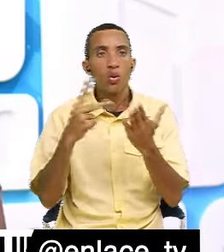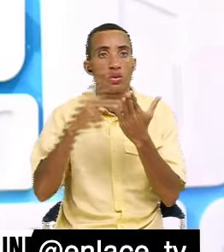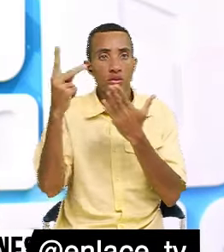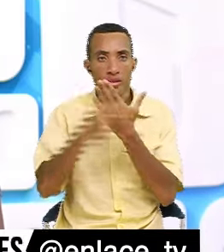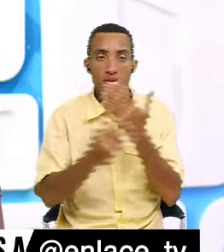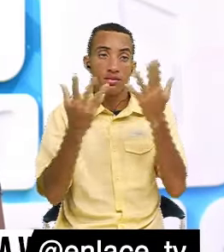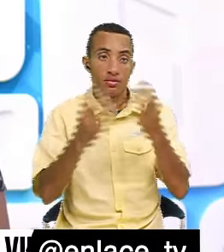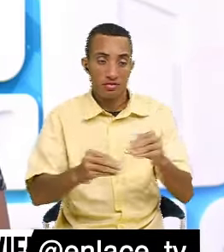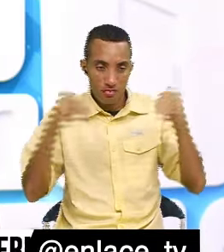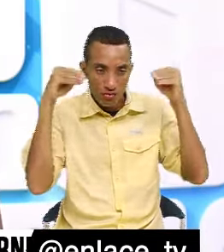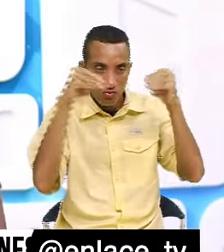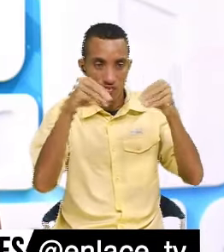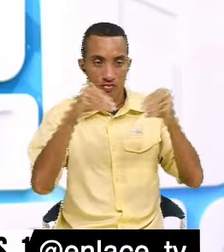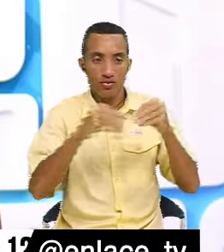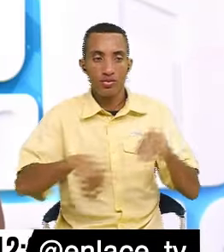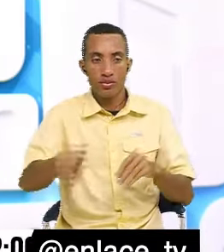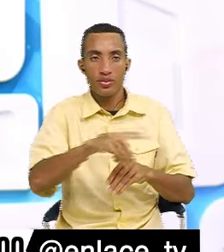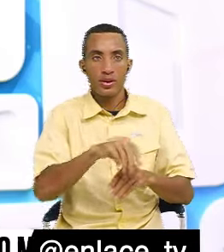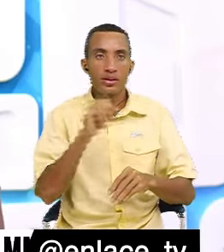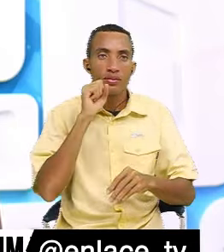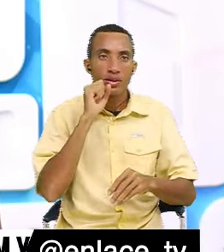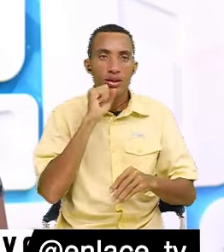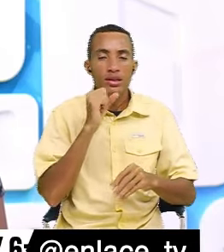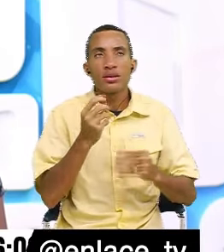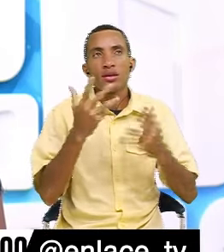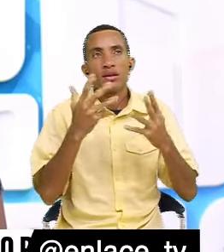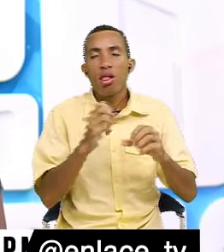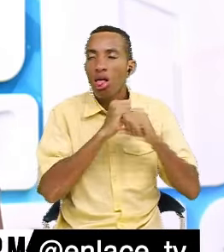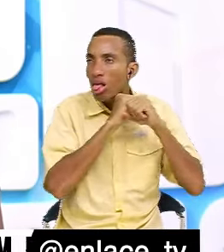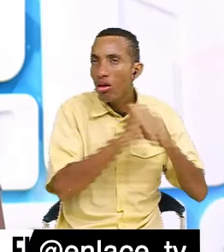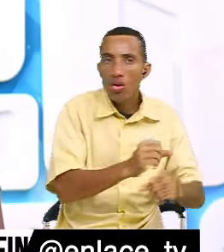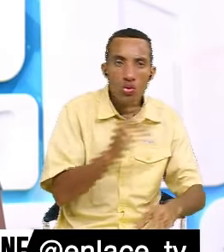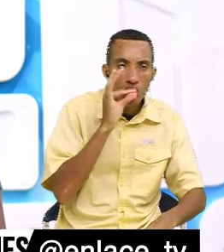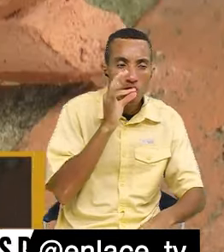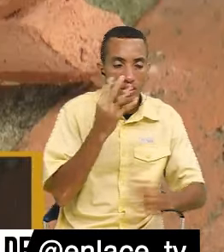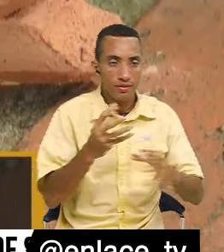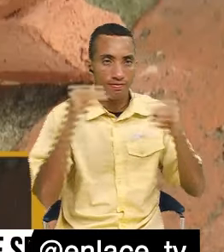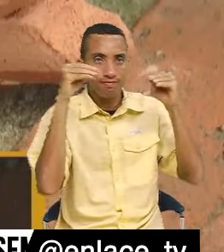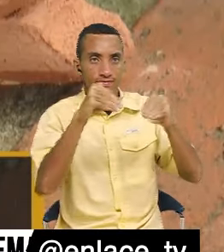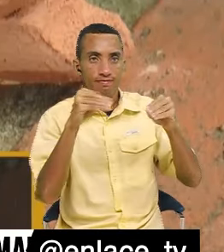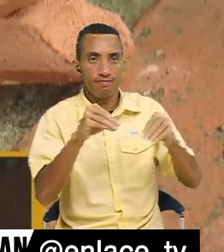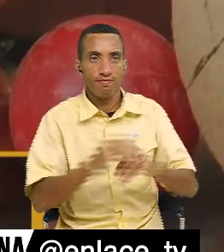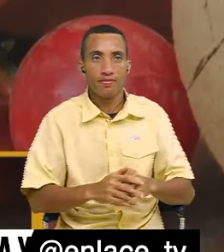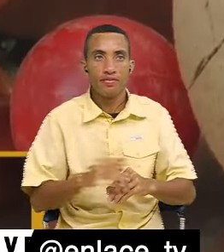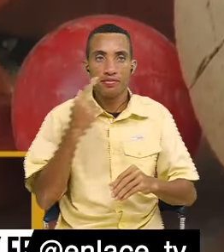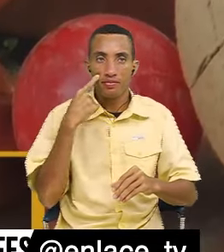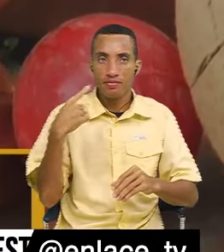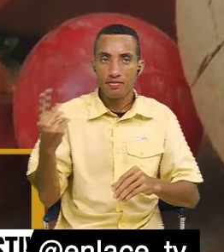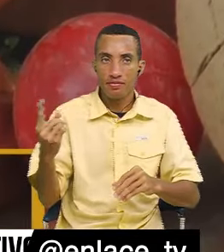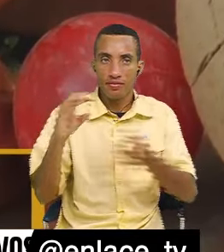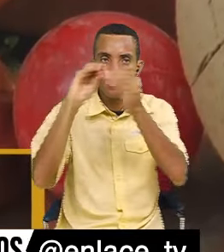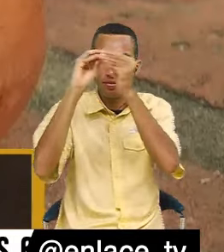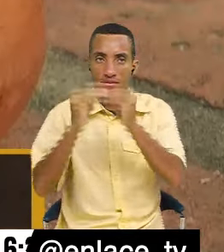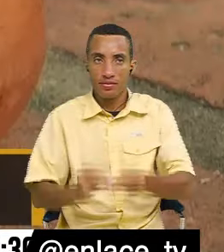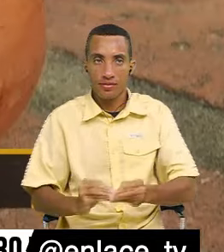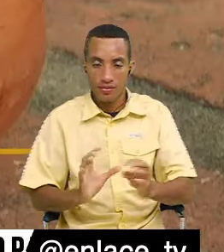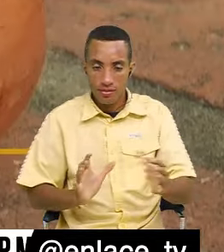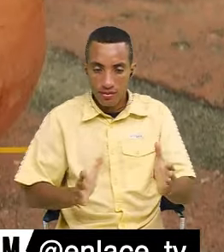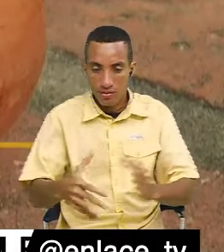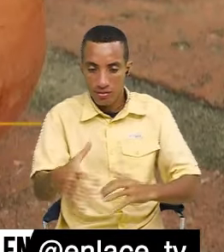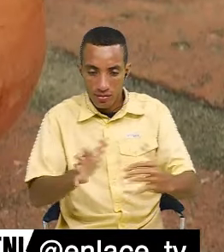personas barranqueñas con problemas de adicción a las drogas. Miles de figuras y artículos son moldeados con